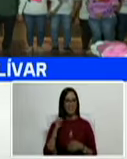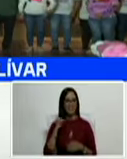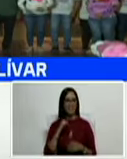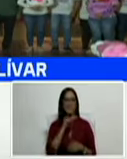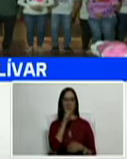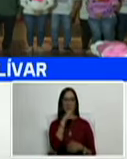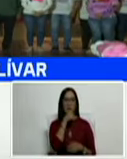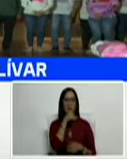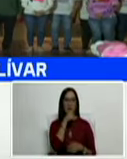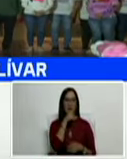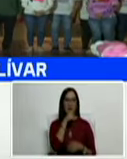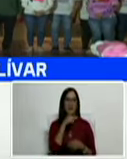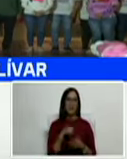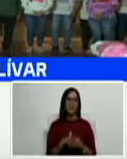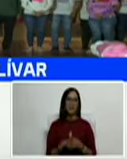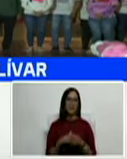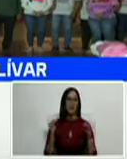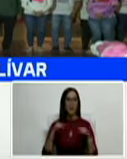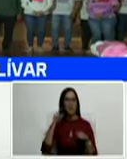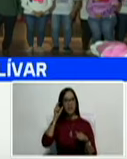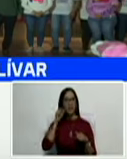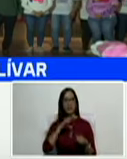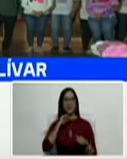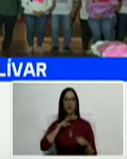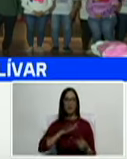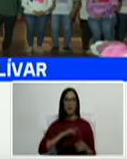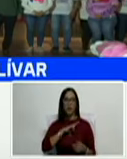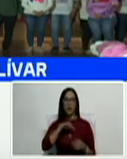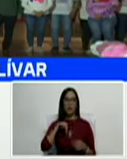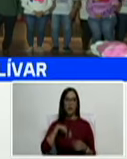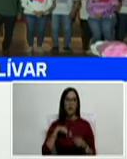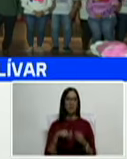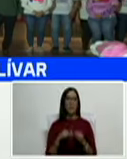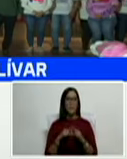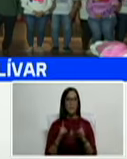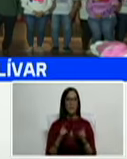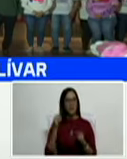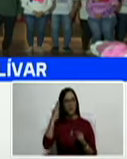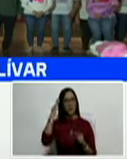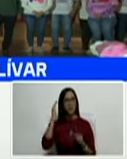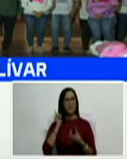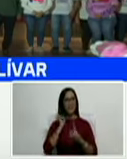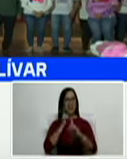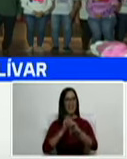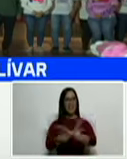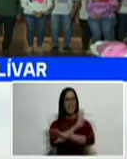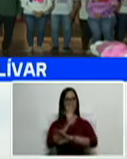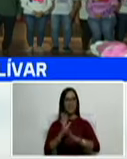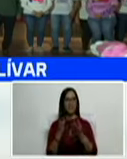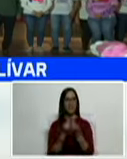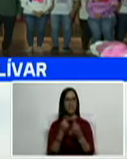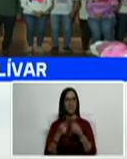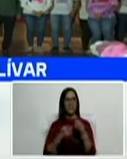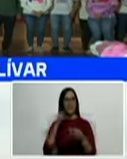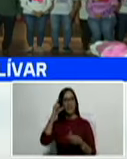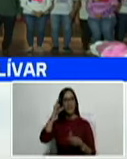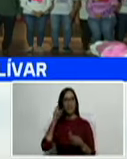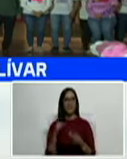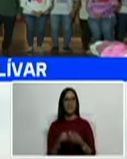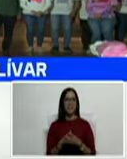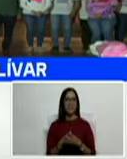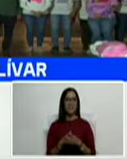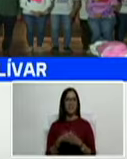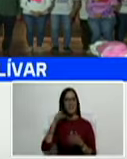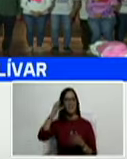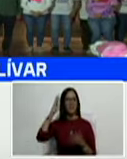mi abuela, que hoy en día ya no está con nosotros, pero yo sé que desde el cielo me acompaña todos los días. Que Dios la llene de luz donde